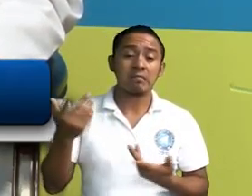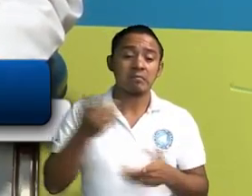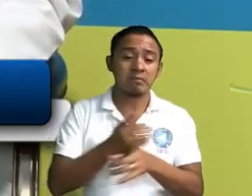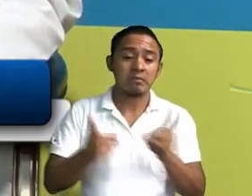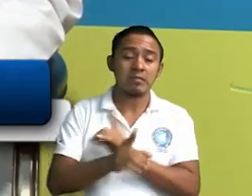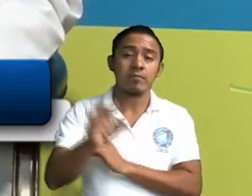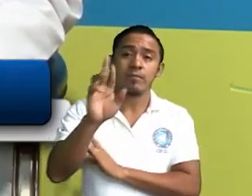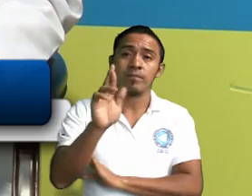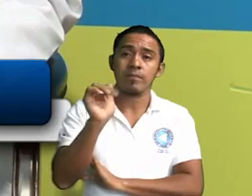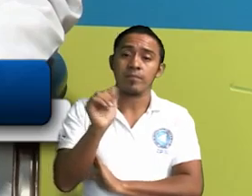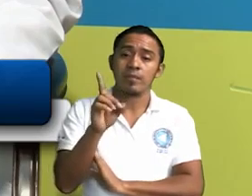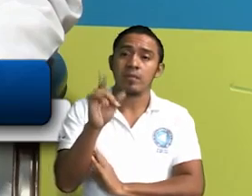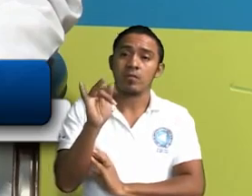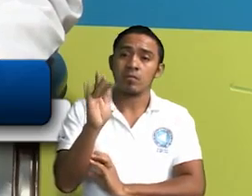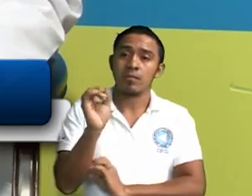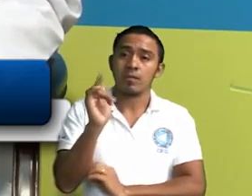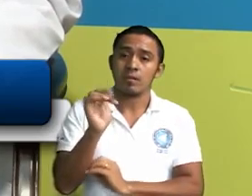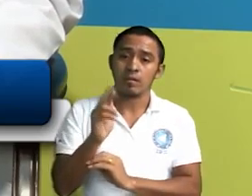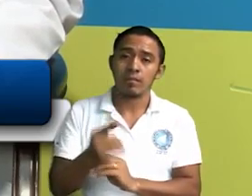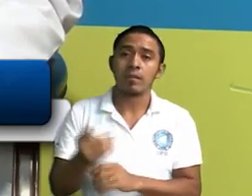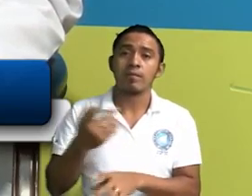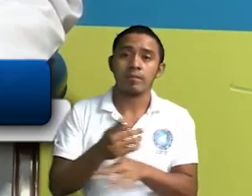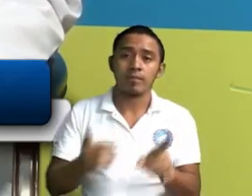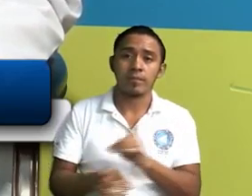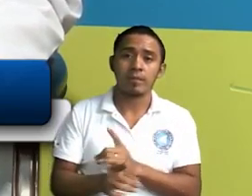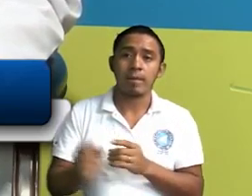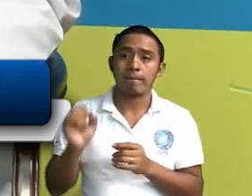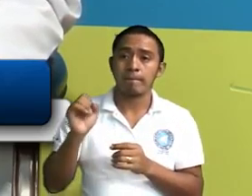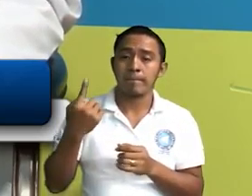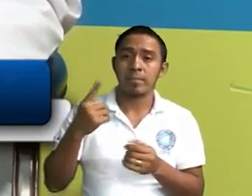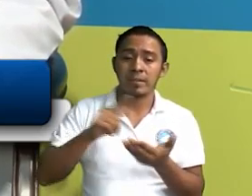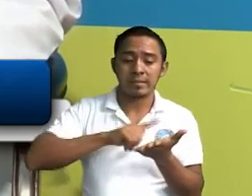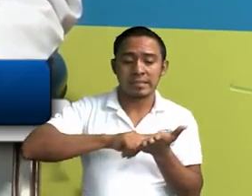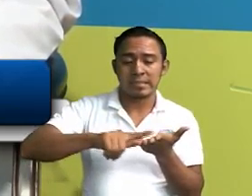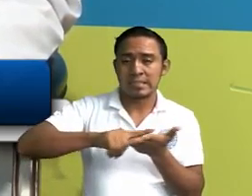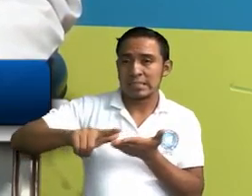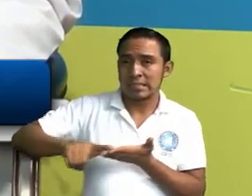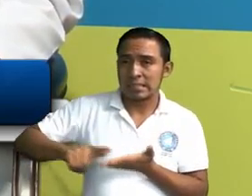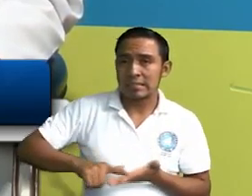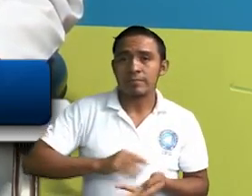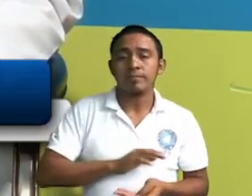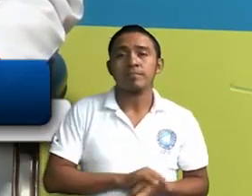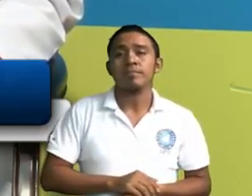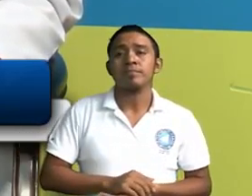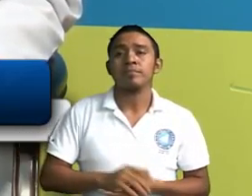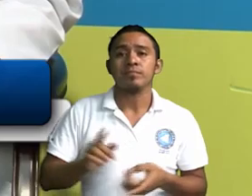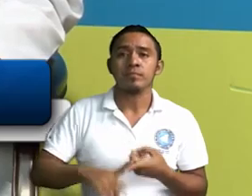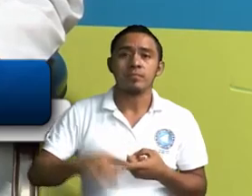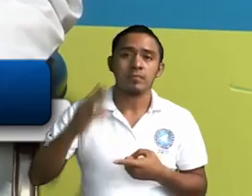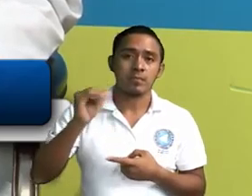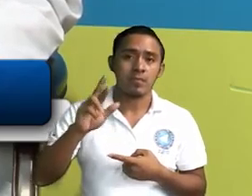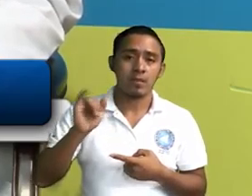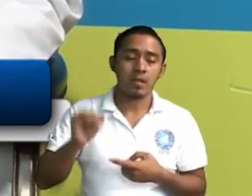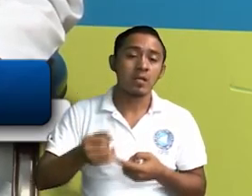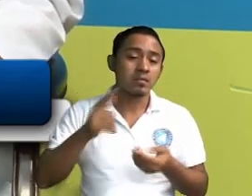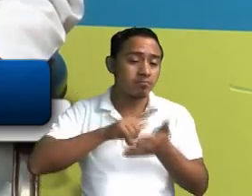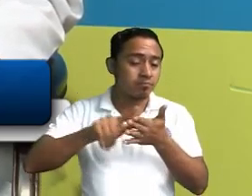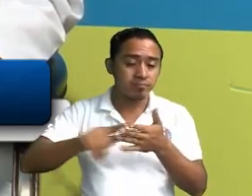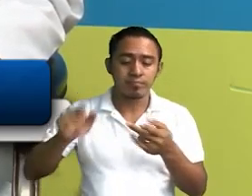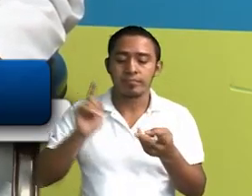que dictan los protocolos es que este paciente debe tener un saneamiento básico de su boca es decir si hay caries eliminar las caries